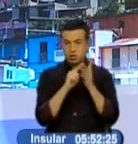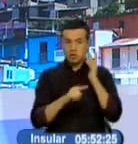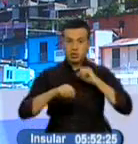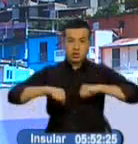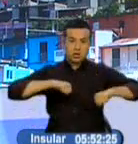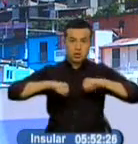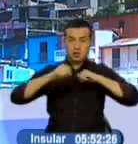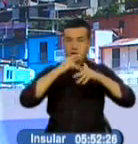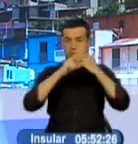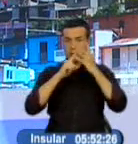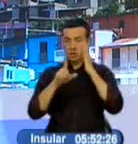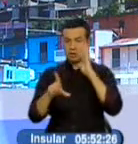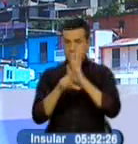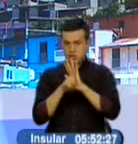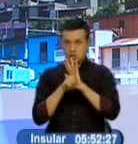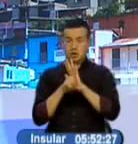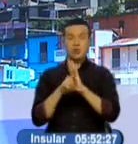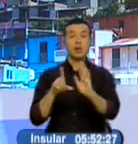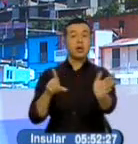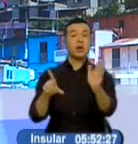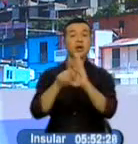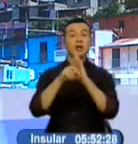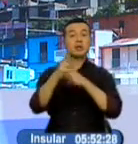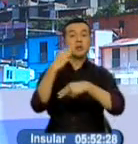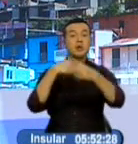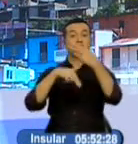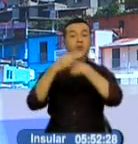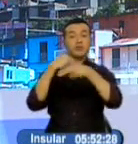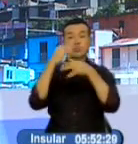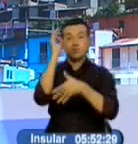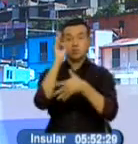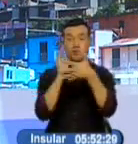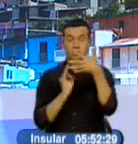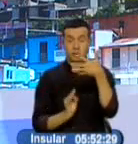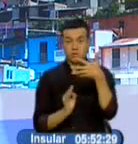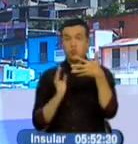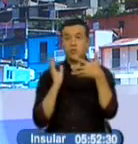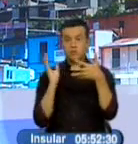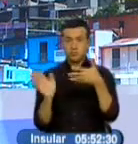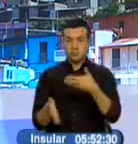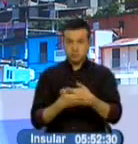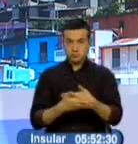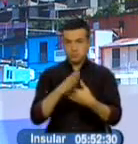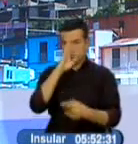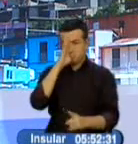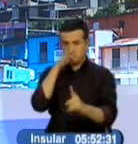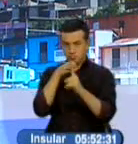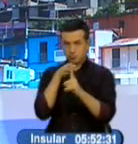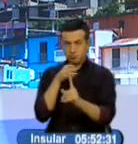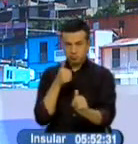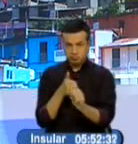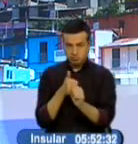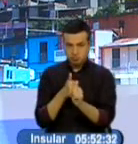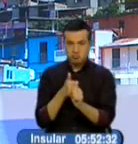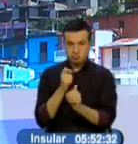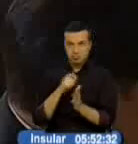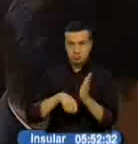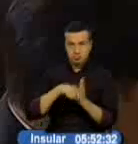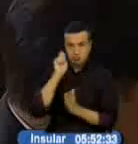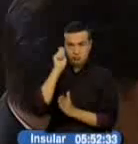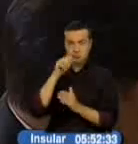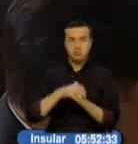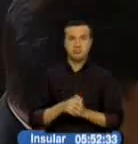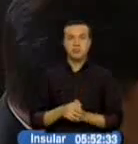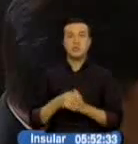tratamiento de las distintas leyes. El Código de Comercio y la Proforma Presupuestaria constan como objetivos a corto plazo. Poner